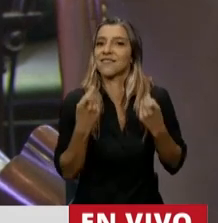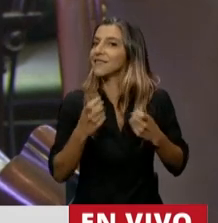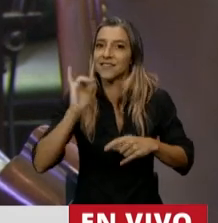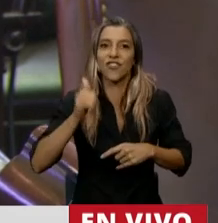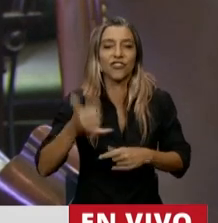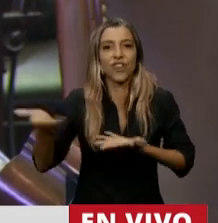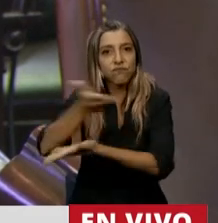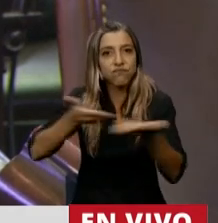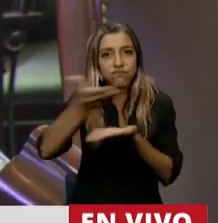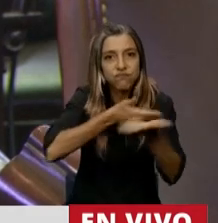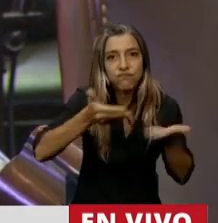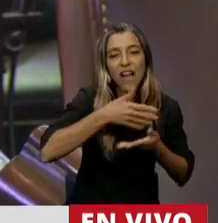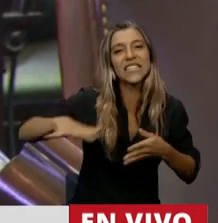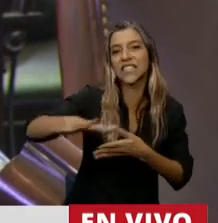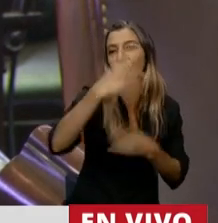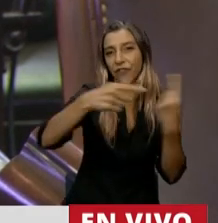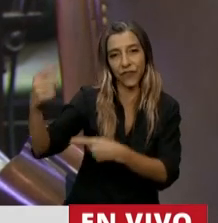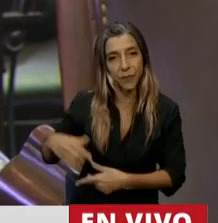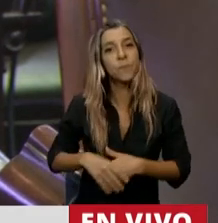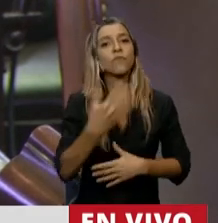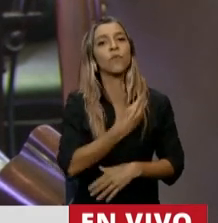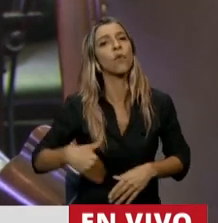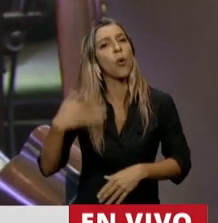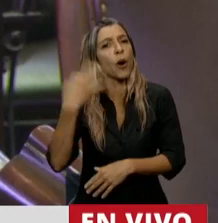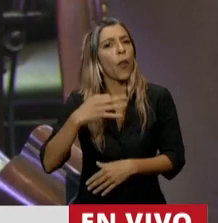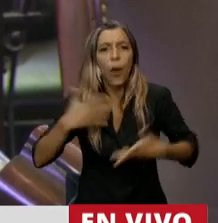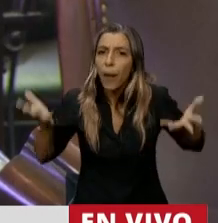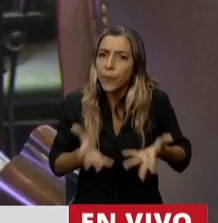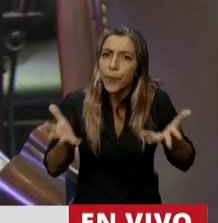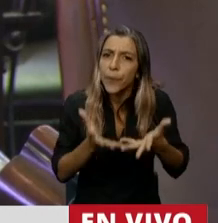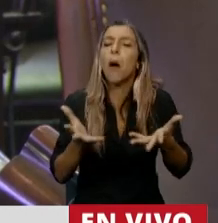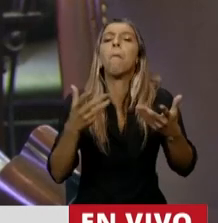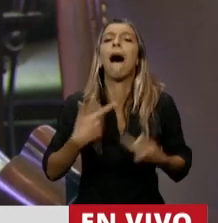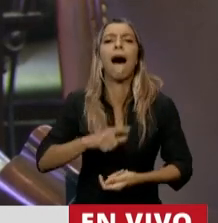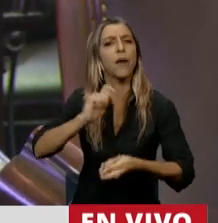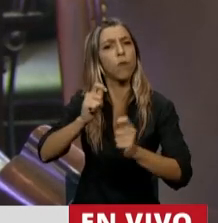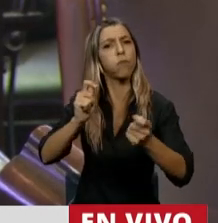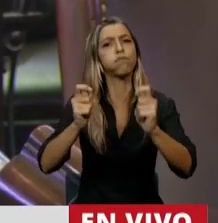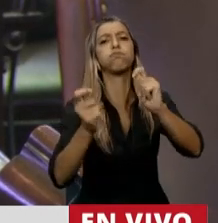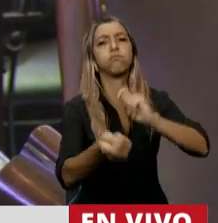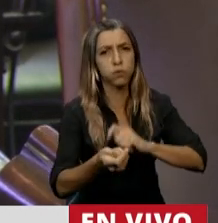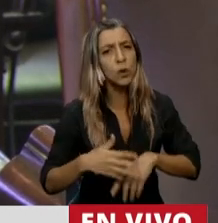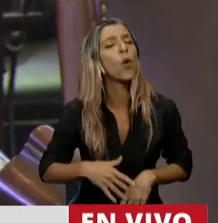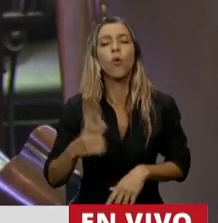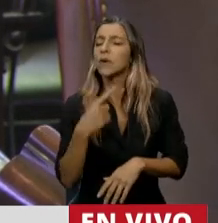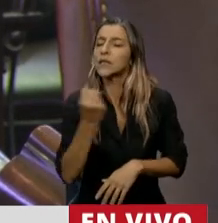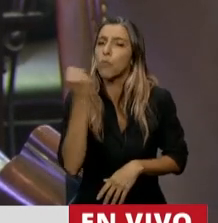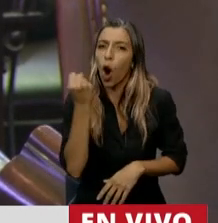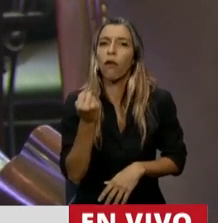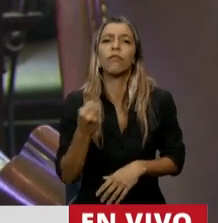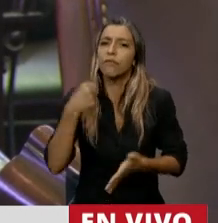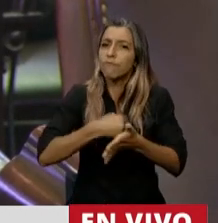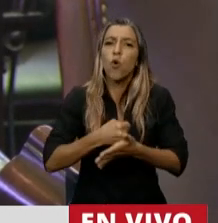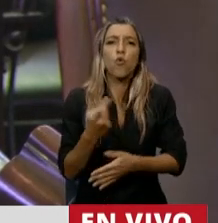dispuestos desde nuestro gobierno a empujar todo lo que podamos empujar, a transformar todo lo que haya que transformar.